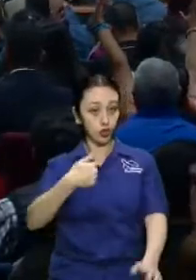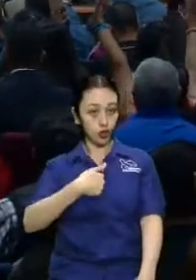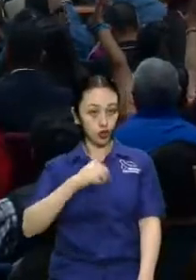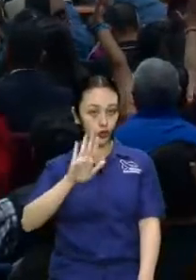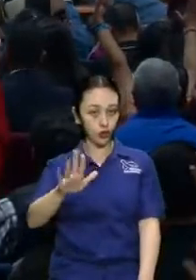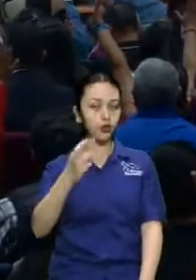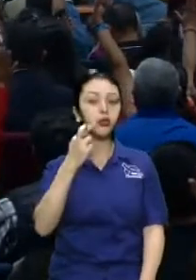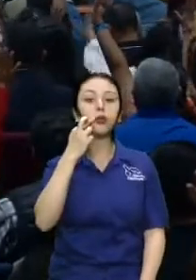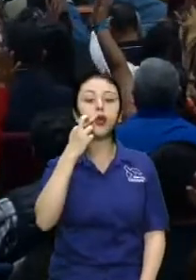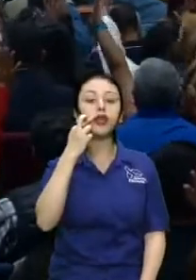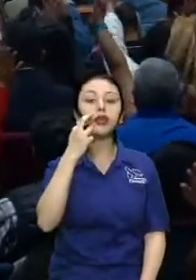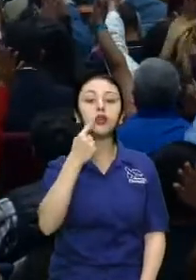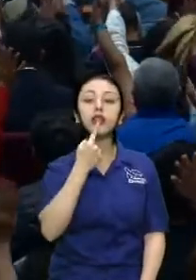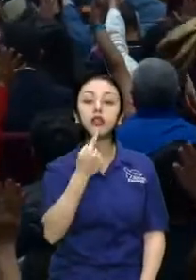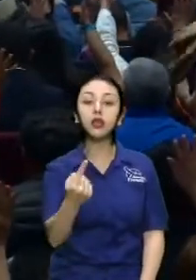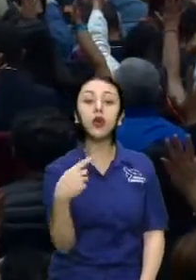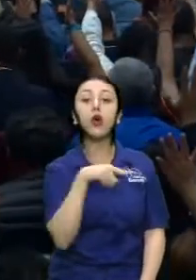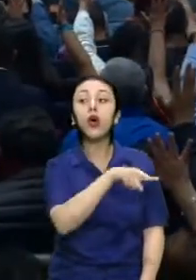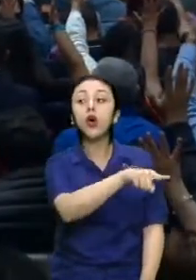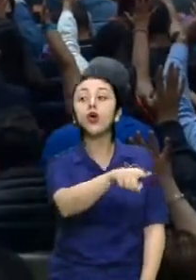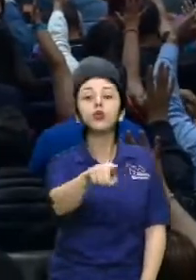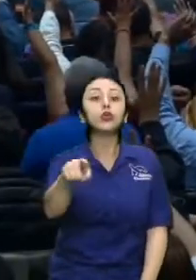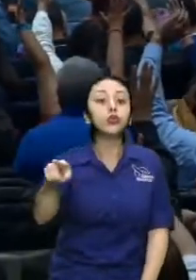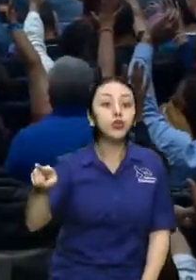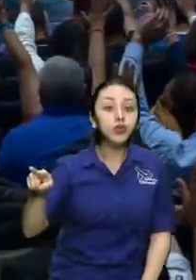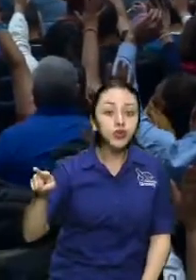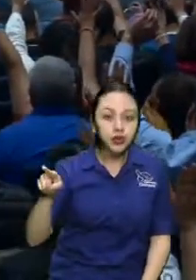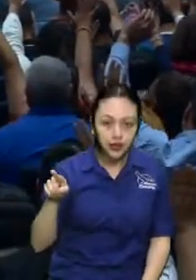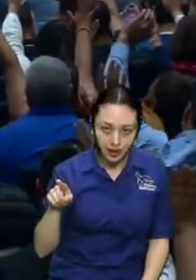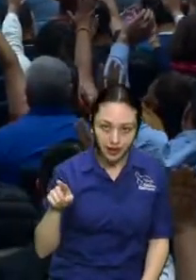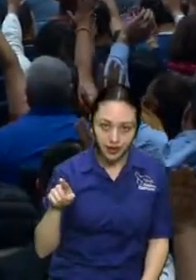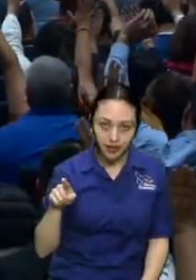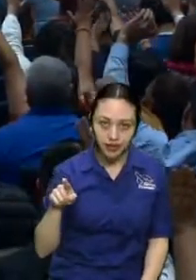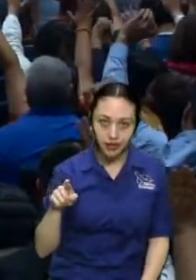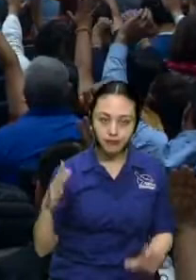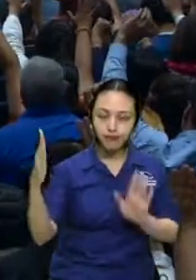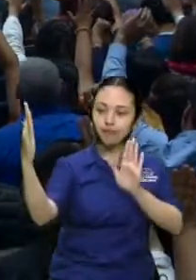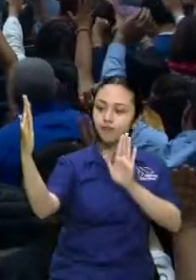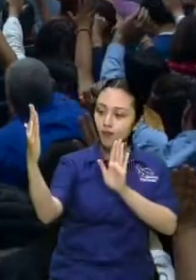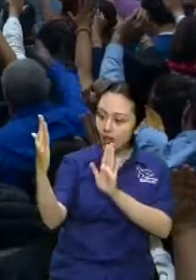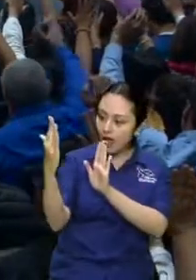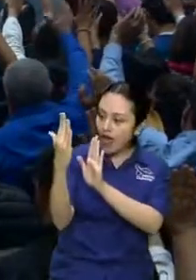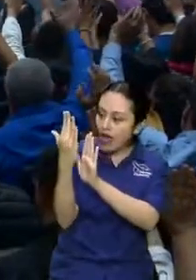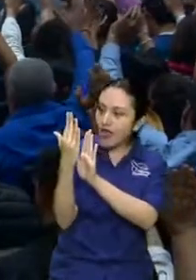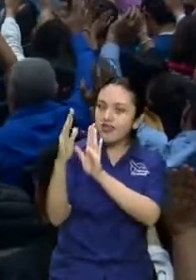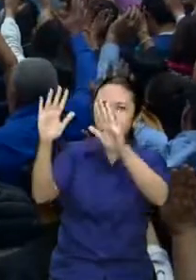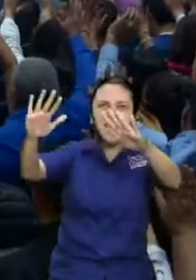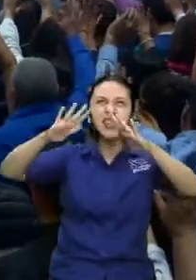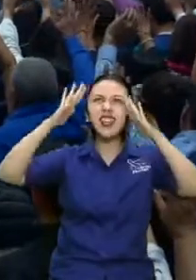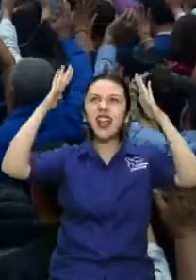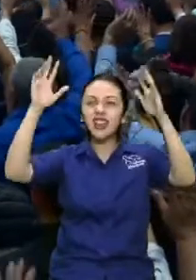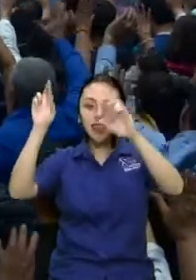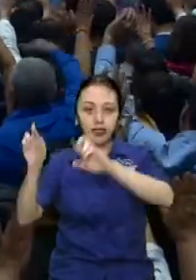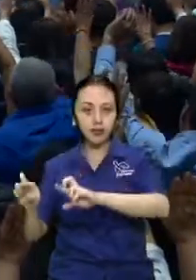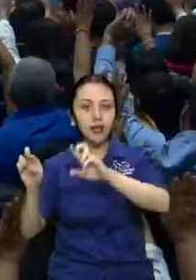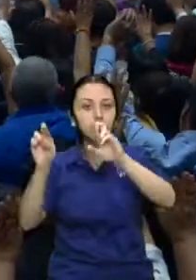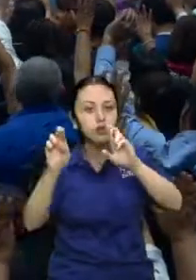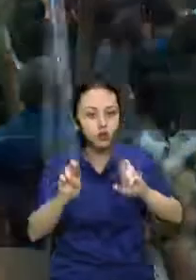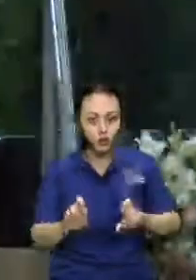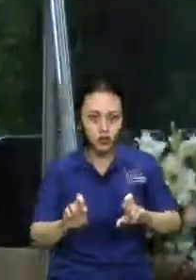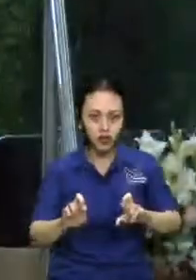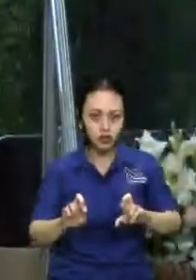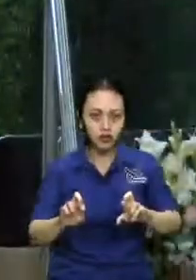ustedes van a estar ante grandes personalidades y están destinados para